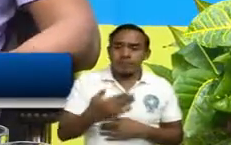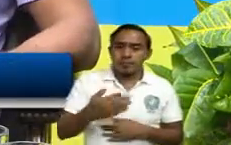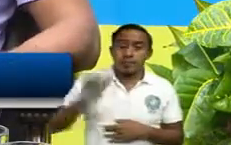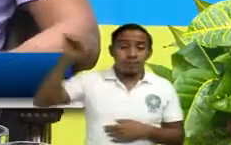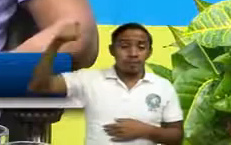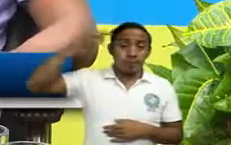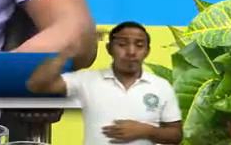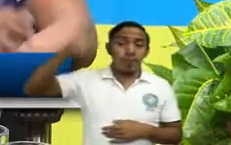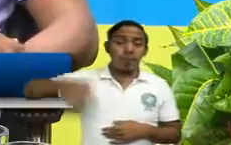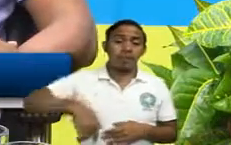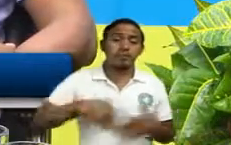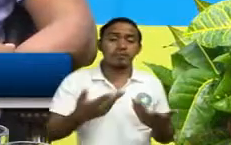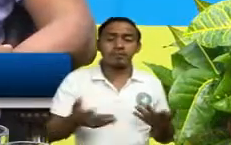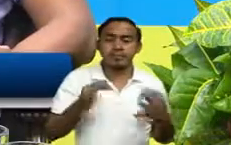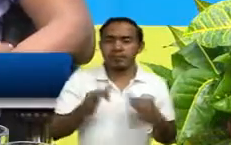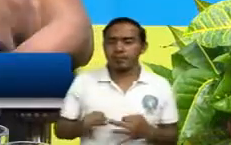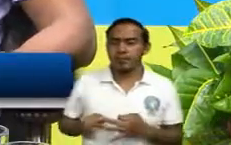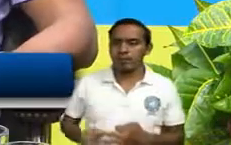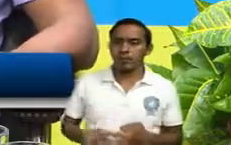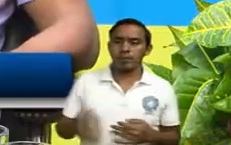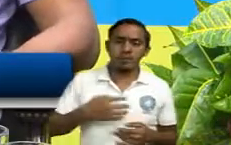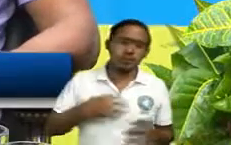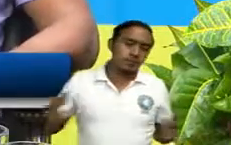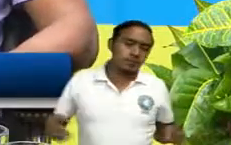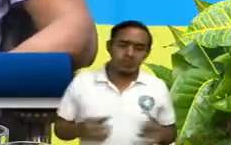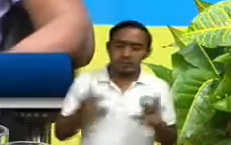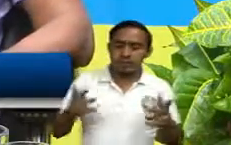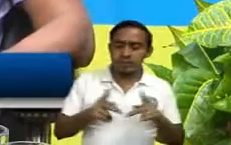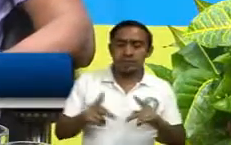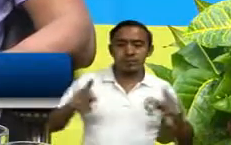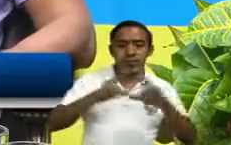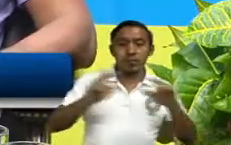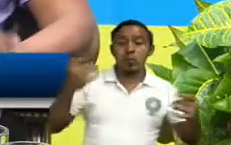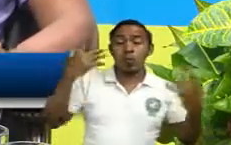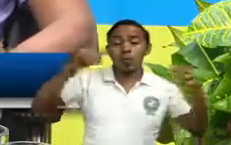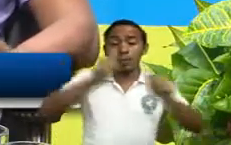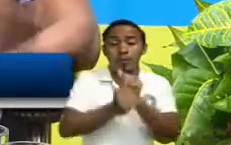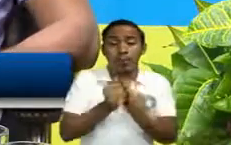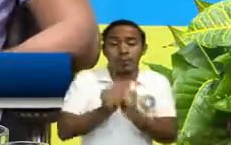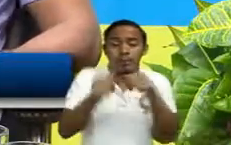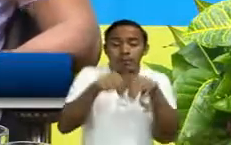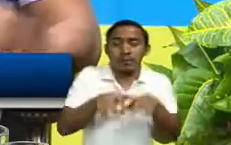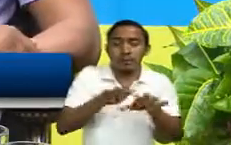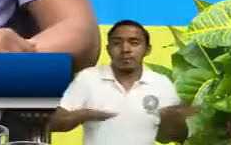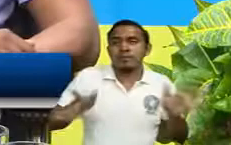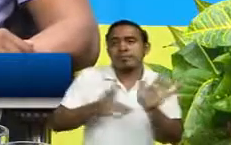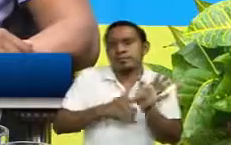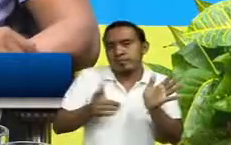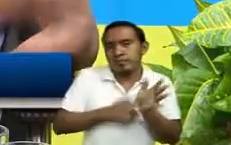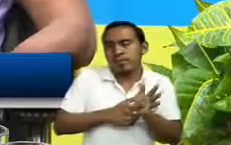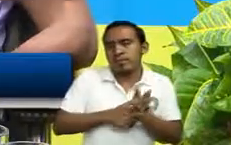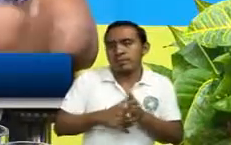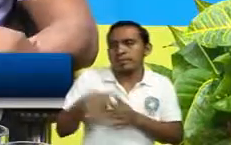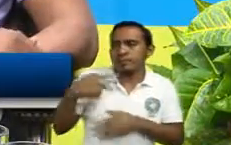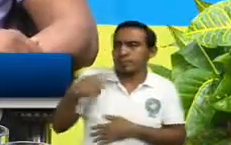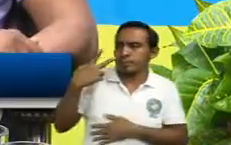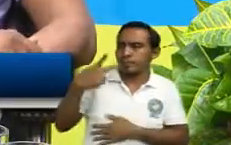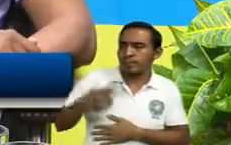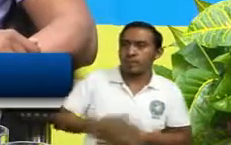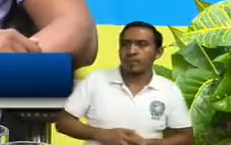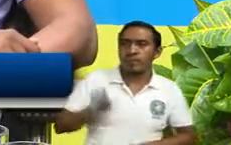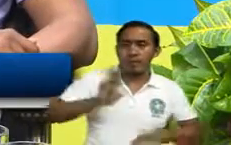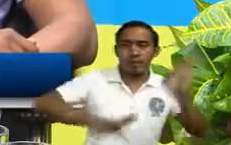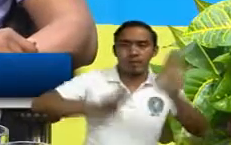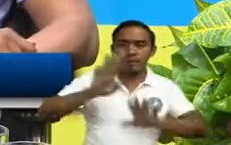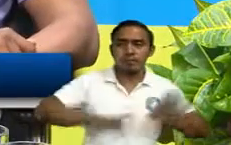sandinista para garantizar la vida de los nicaragüenses ante un evento natural. Por ejemplo, yo he visto que